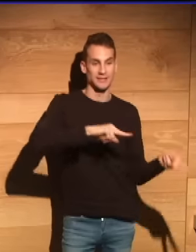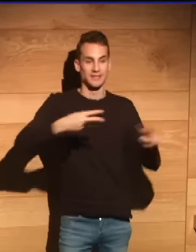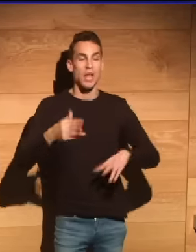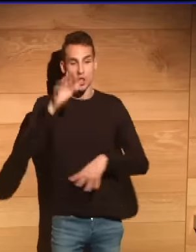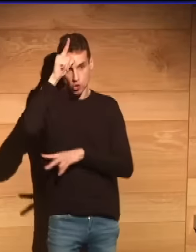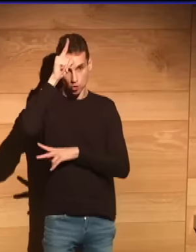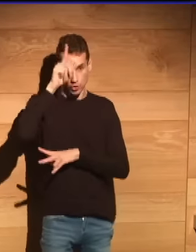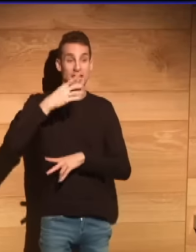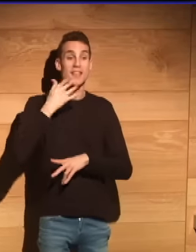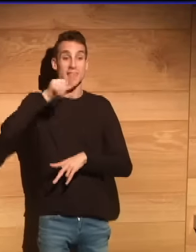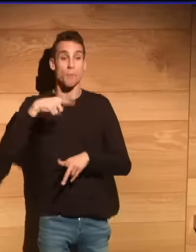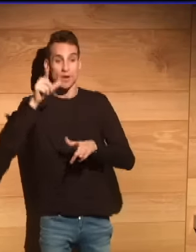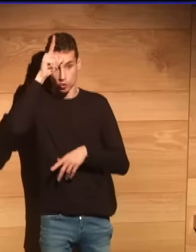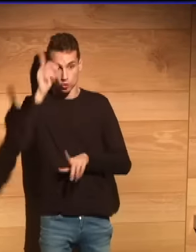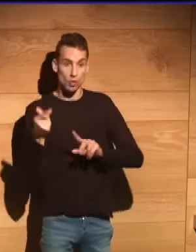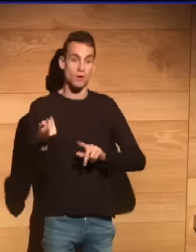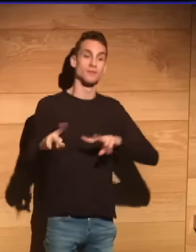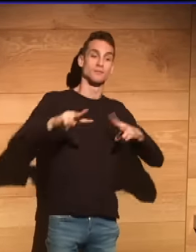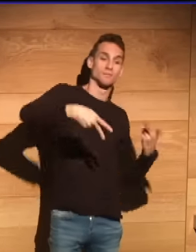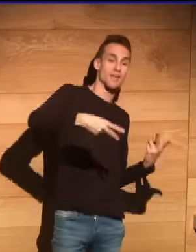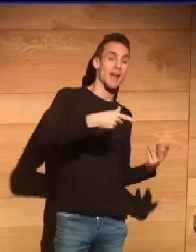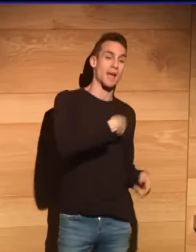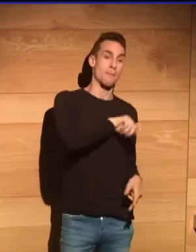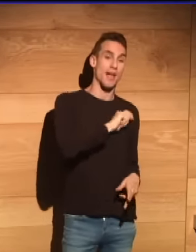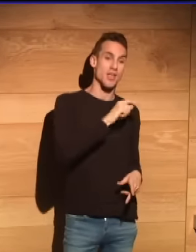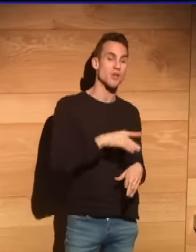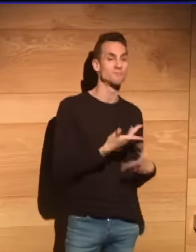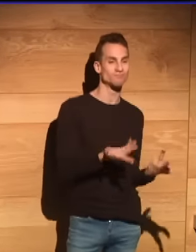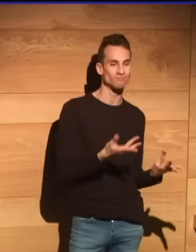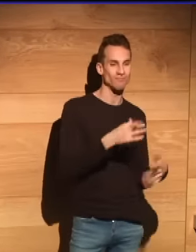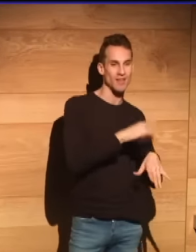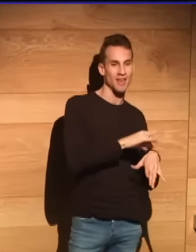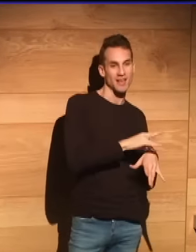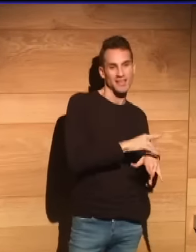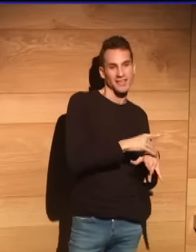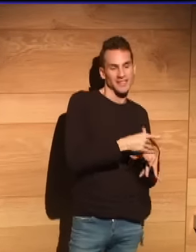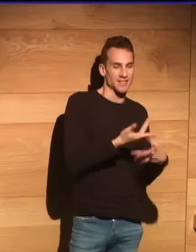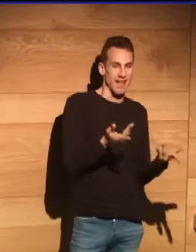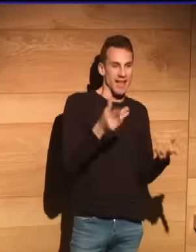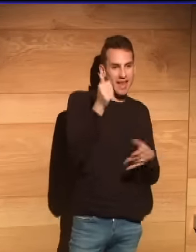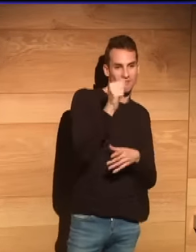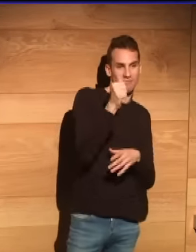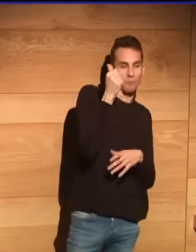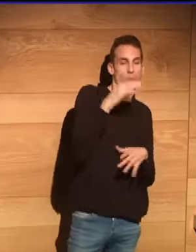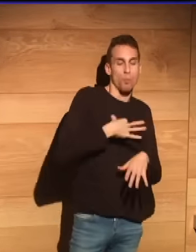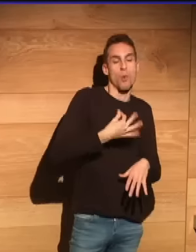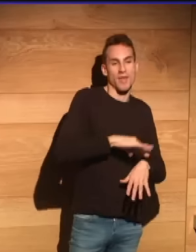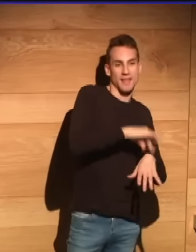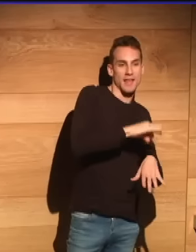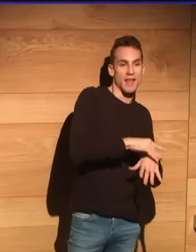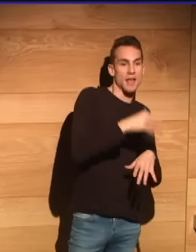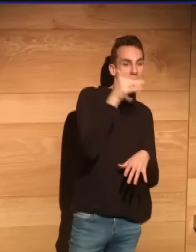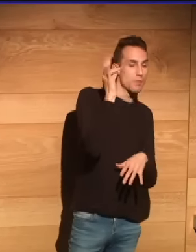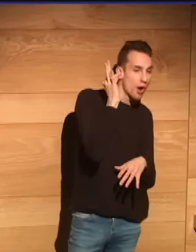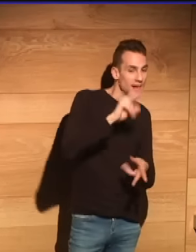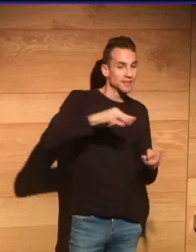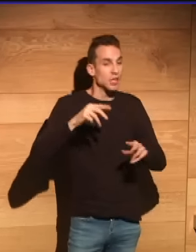digo enfermero, te lo traduce al turco y del turco al español te traduce enfermera, ¿no? ¿Cómo puede ser? Automáticamente.